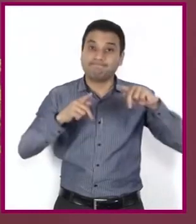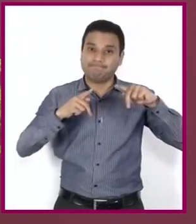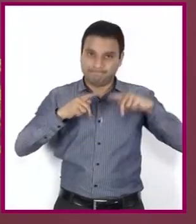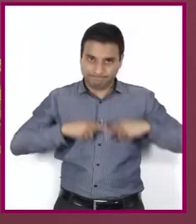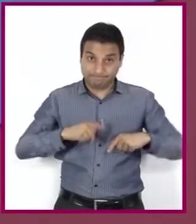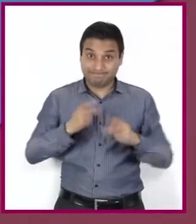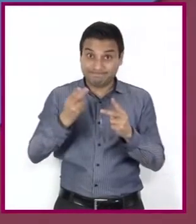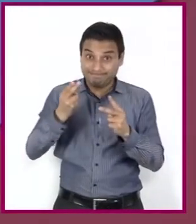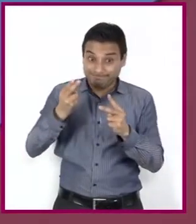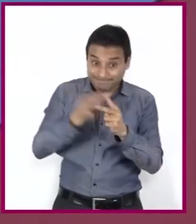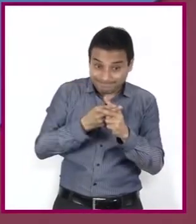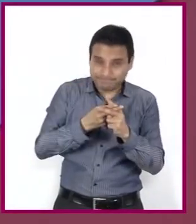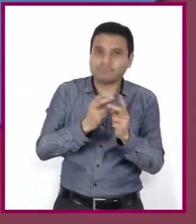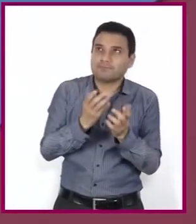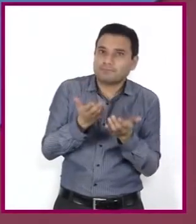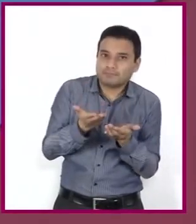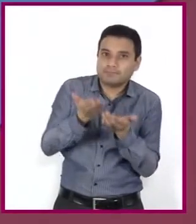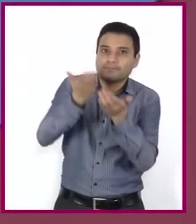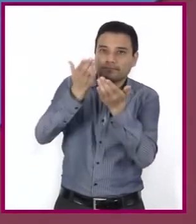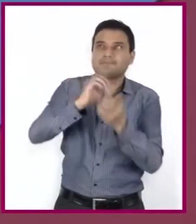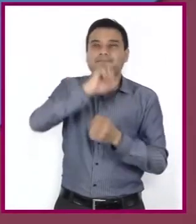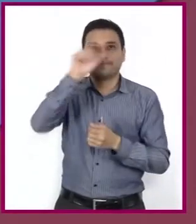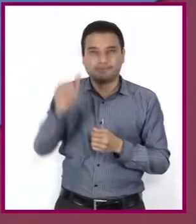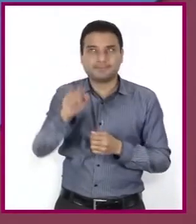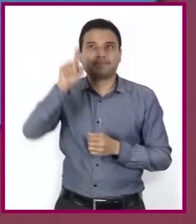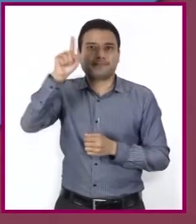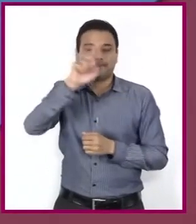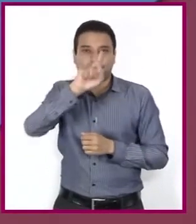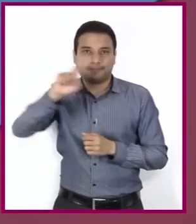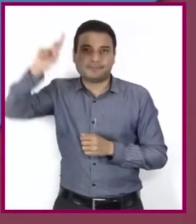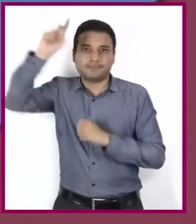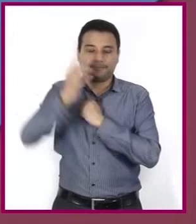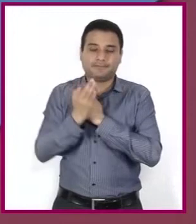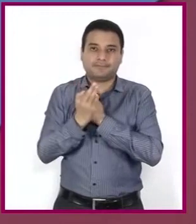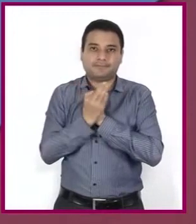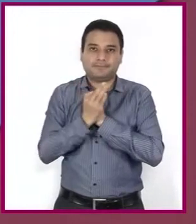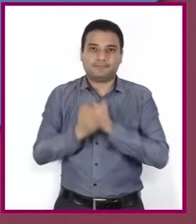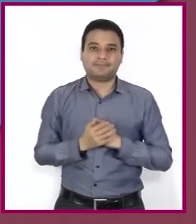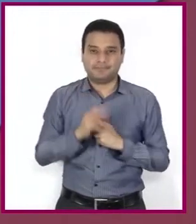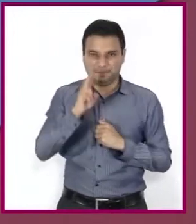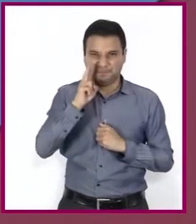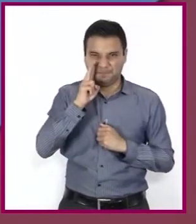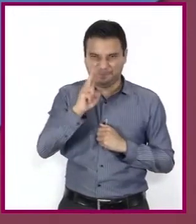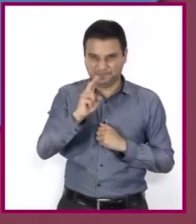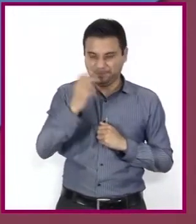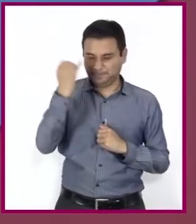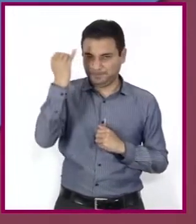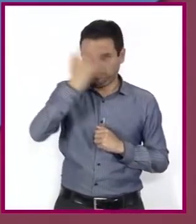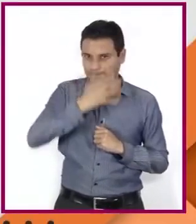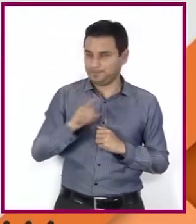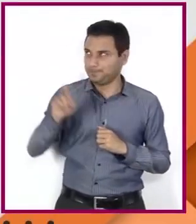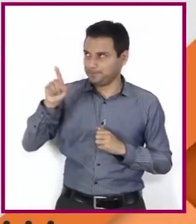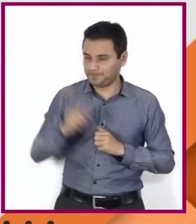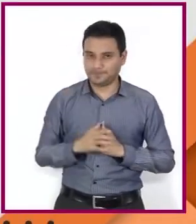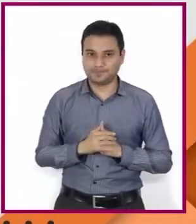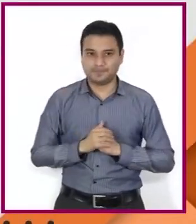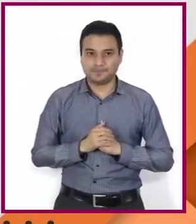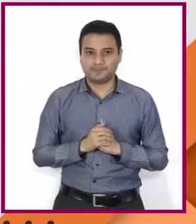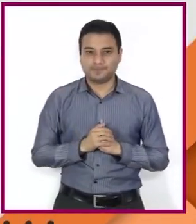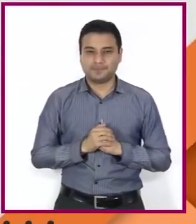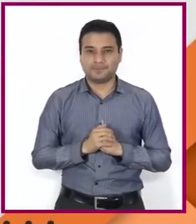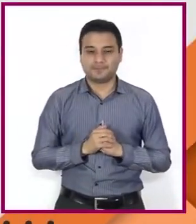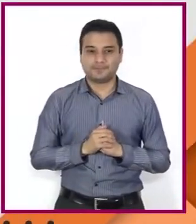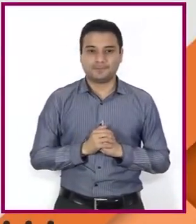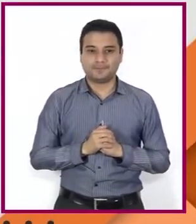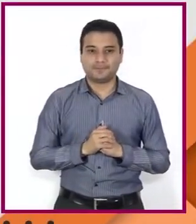sacrificar. Como podemos ver la siguiente imagen proveniente de la llamada tira de la peregrinación, en la escena que